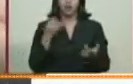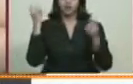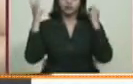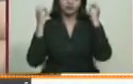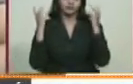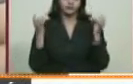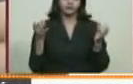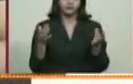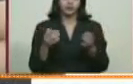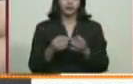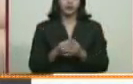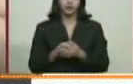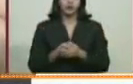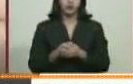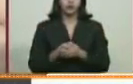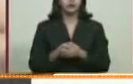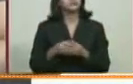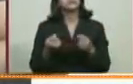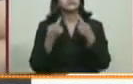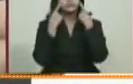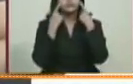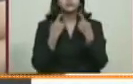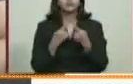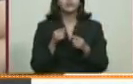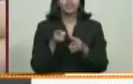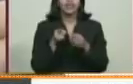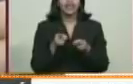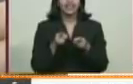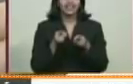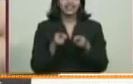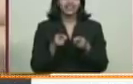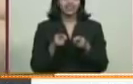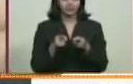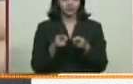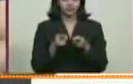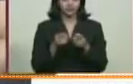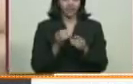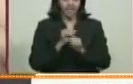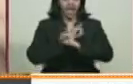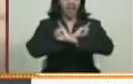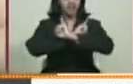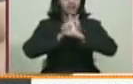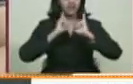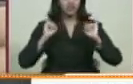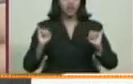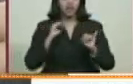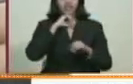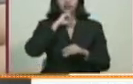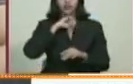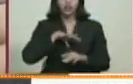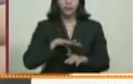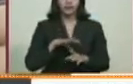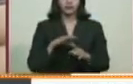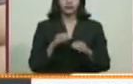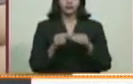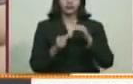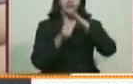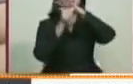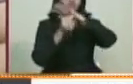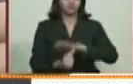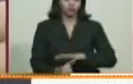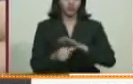Es una cosa. Mira, esas declaraciones al final históricamente hunden a quien las dice.